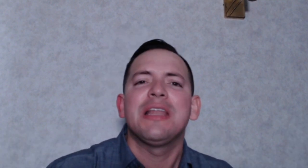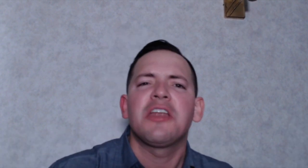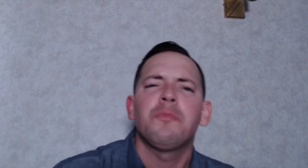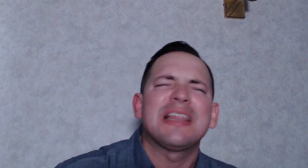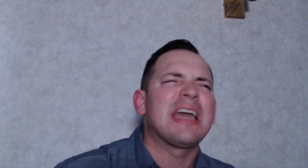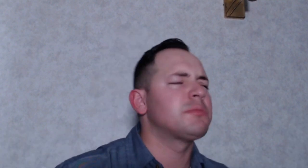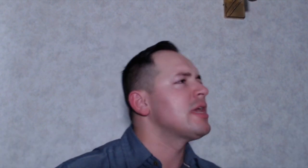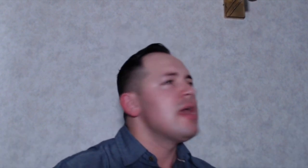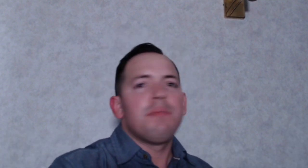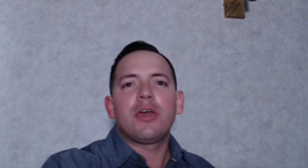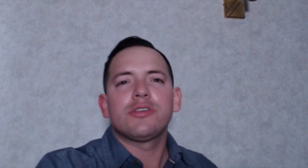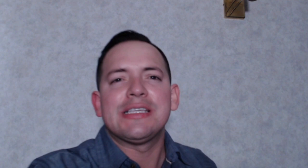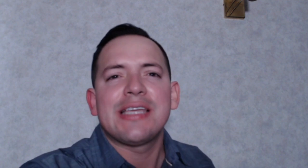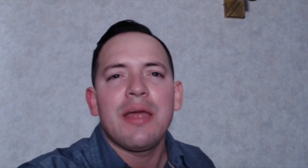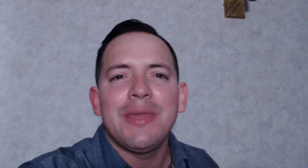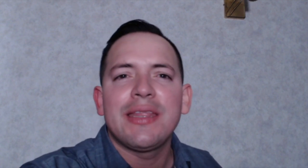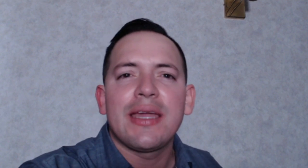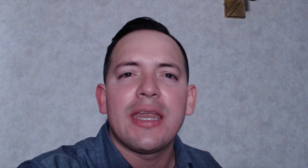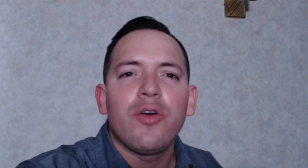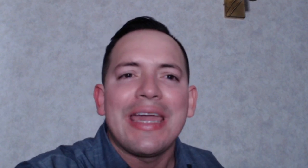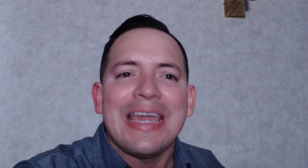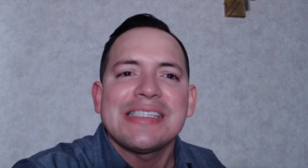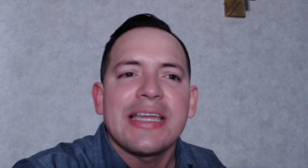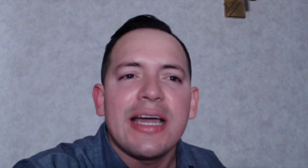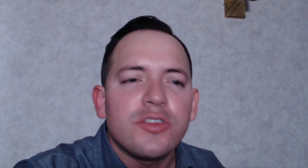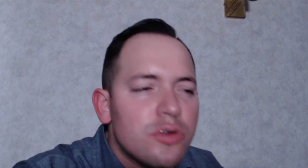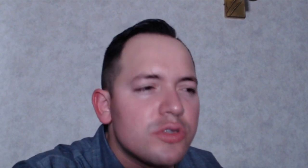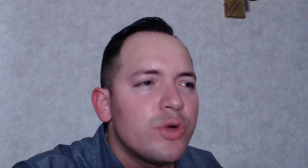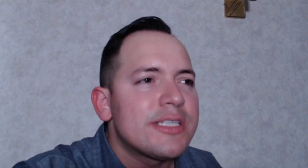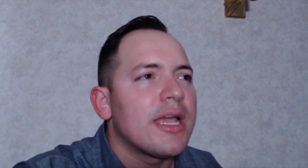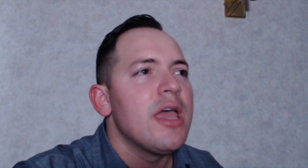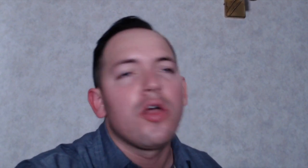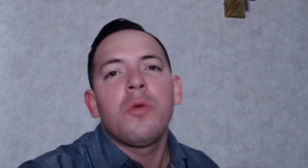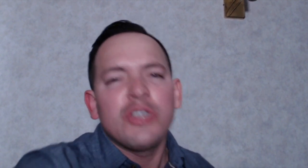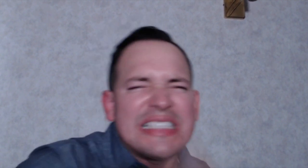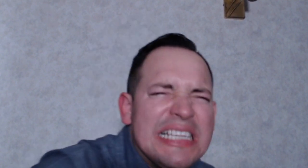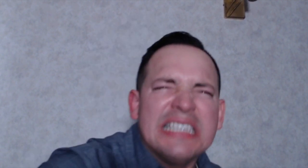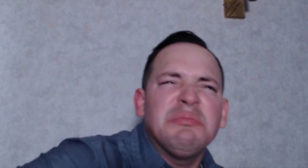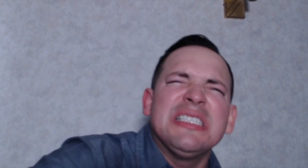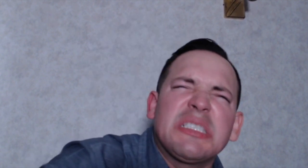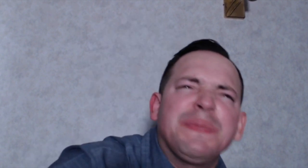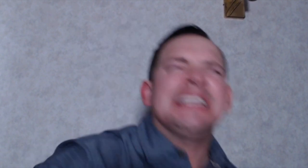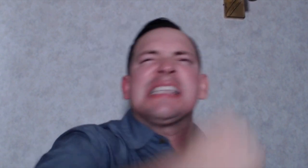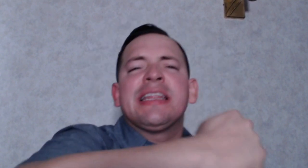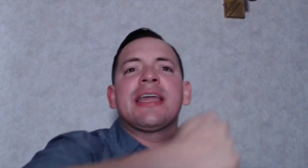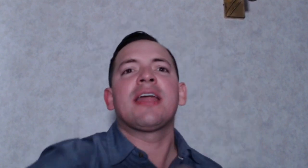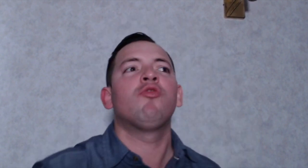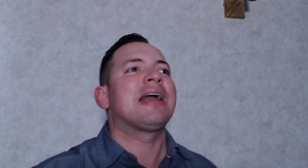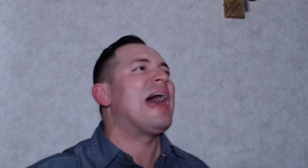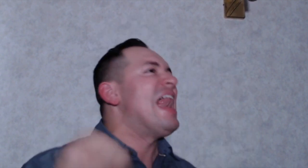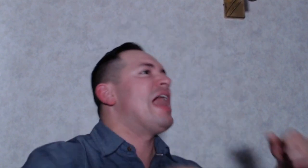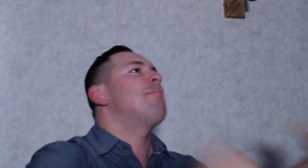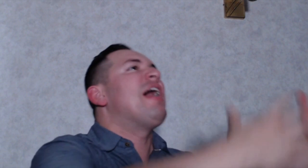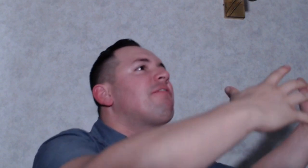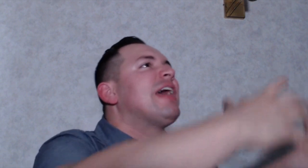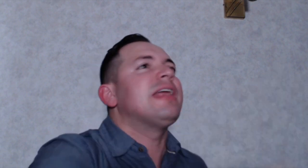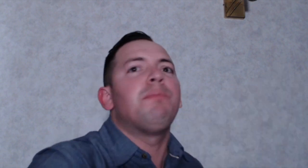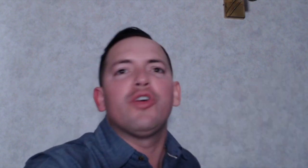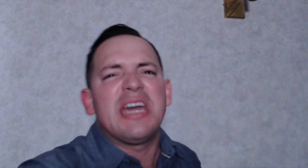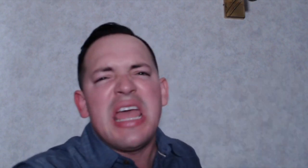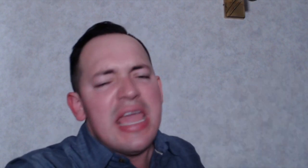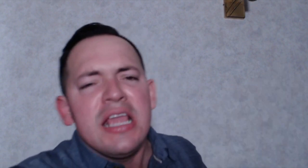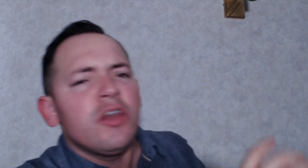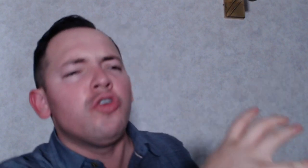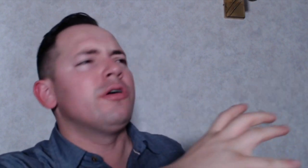querida familia Nopal Times, pero sinceramente creo que este caso nos muestra cómo sigue más presente que nunca la mafia